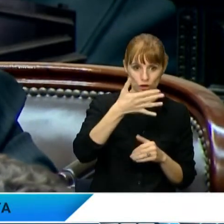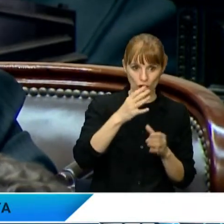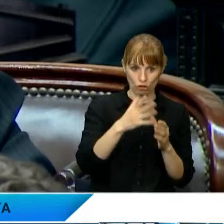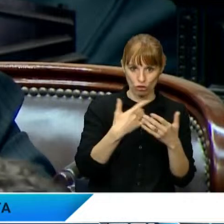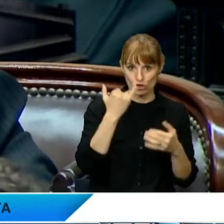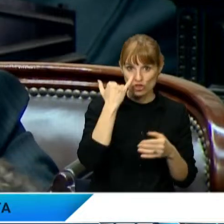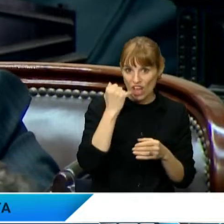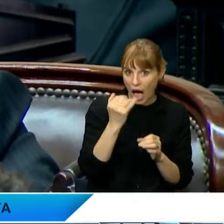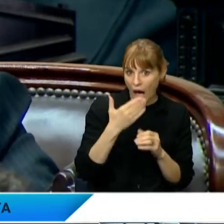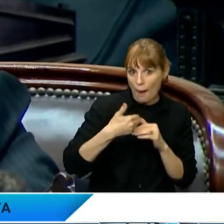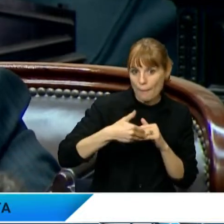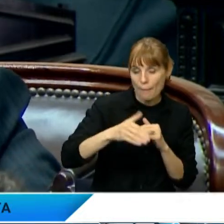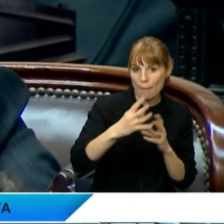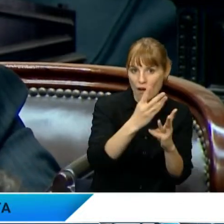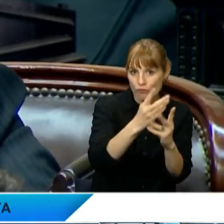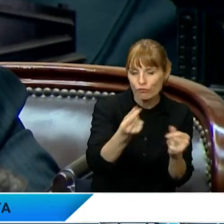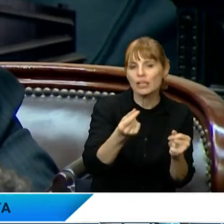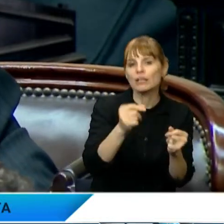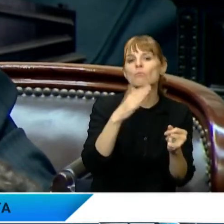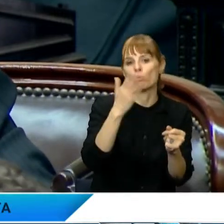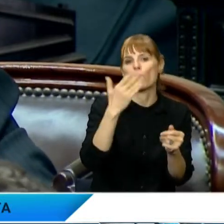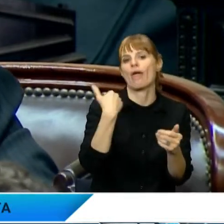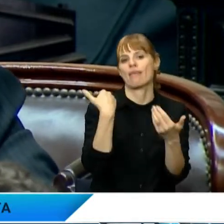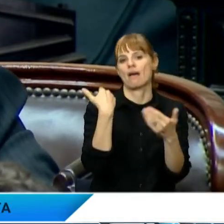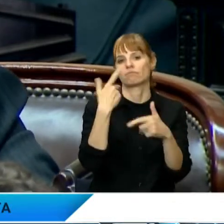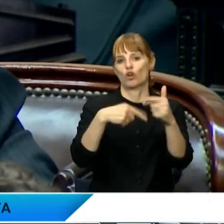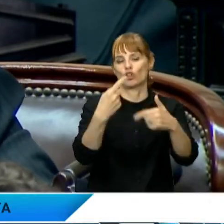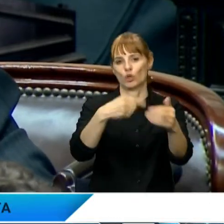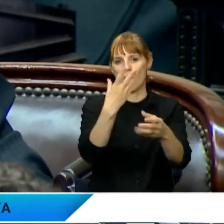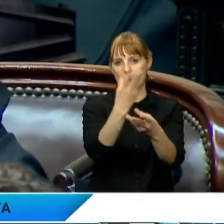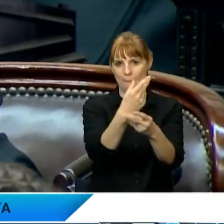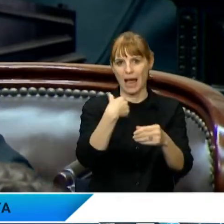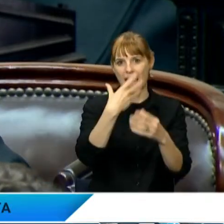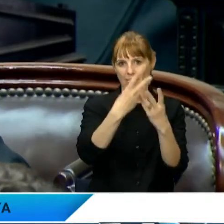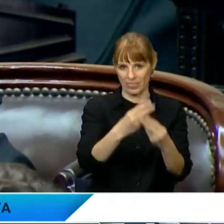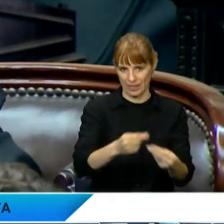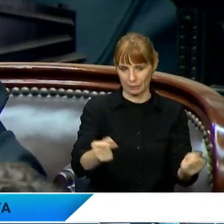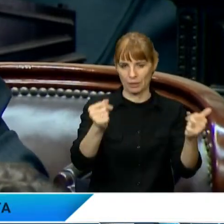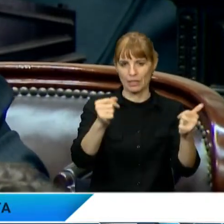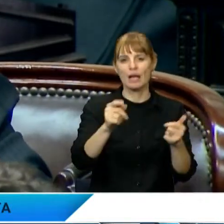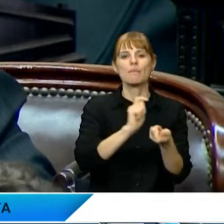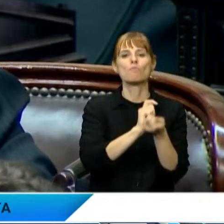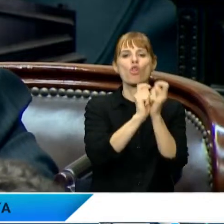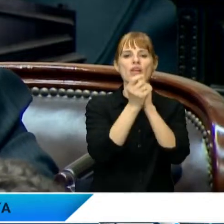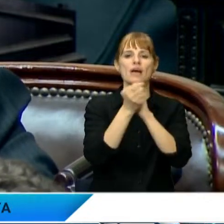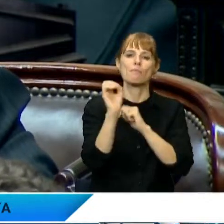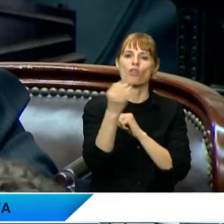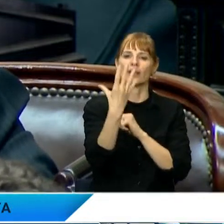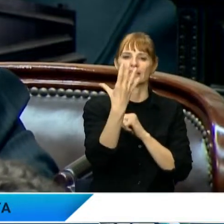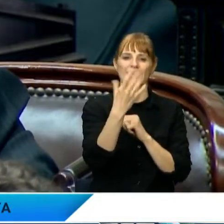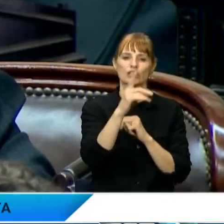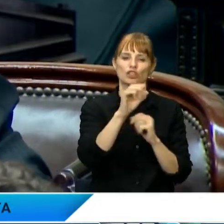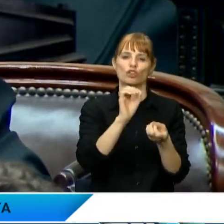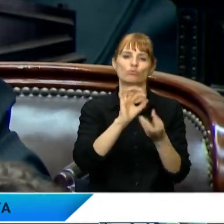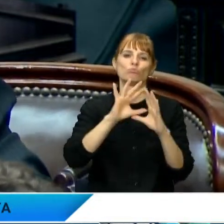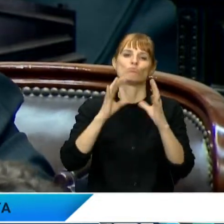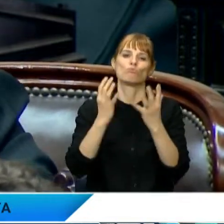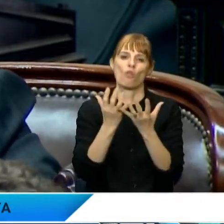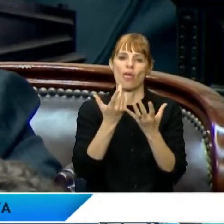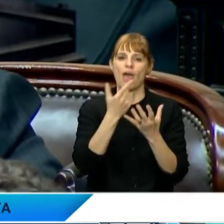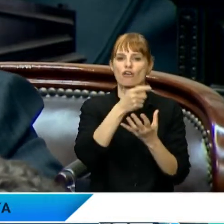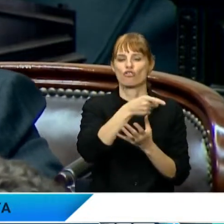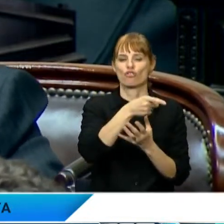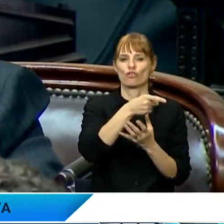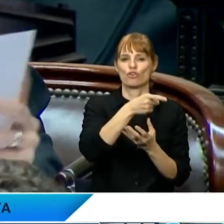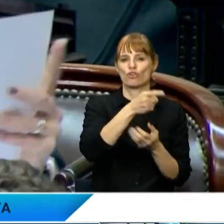tienen financiamiento internacional. Y modificaciones en materia de modernización laboral, que no se elimine la